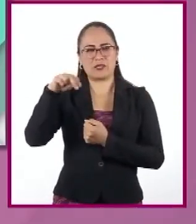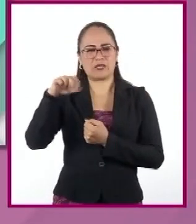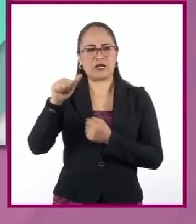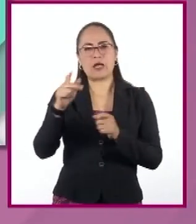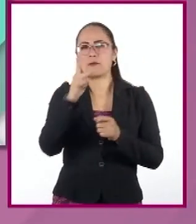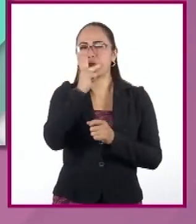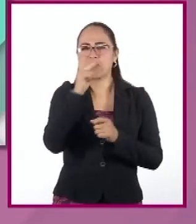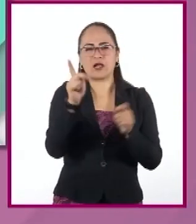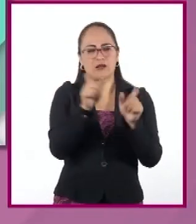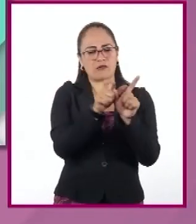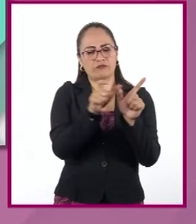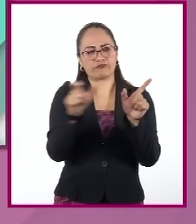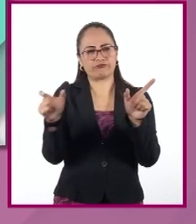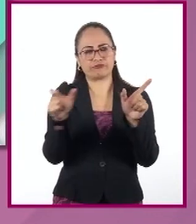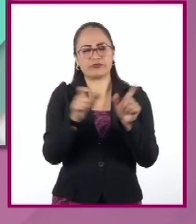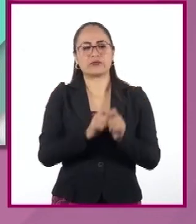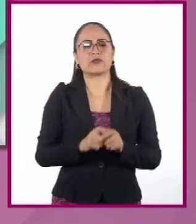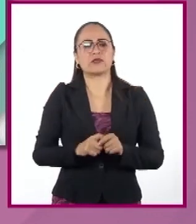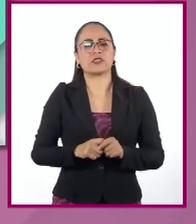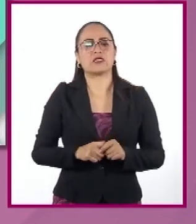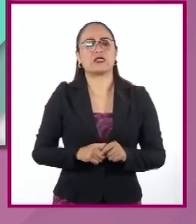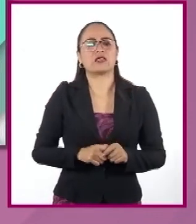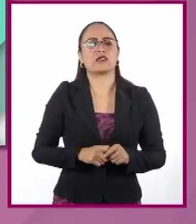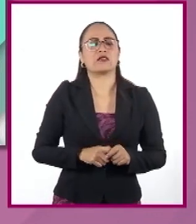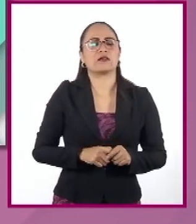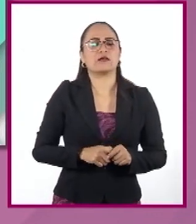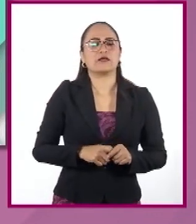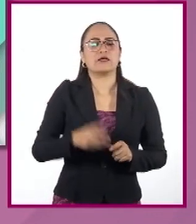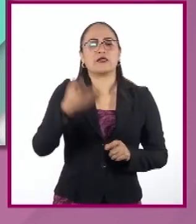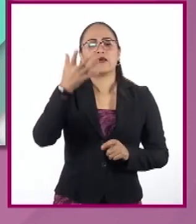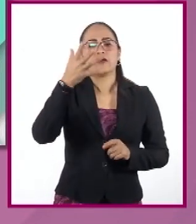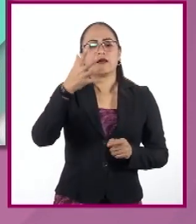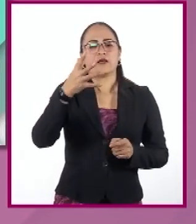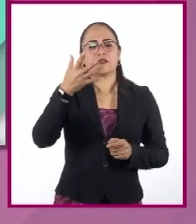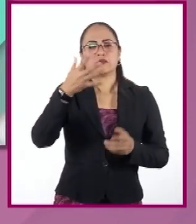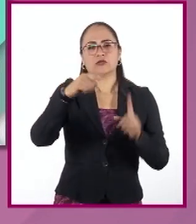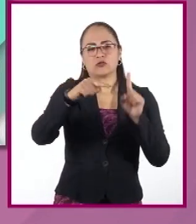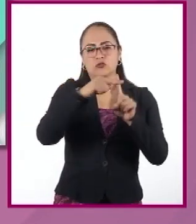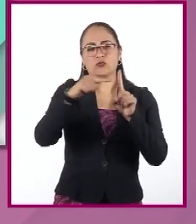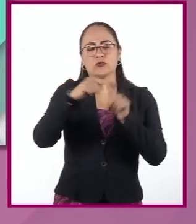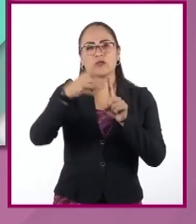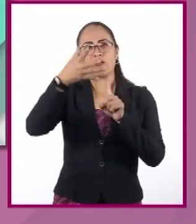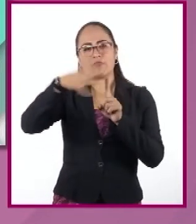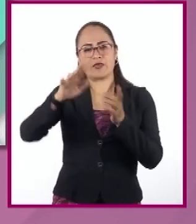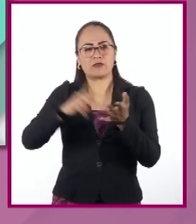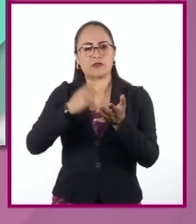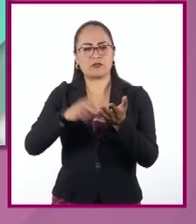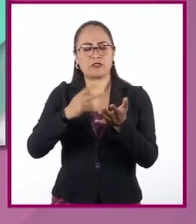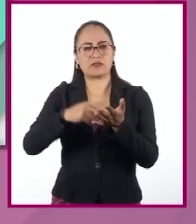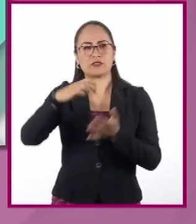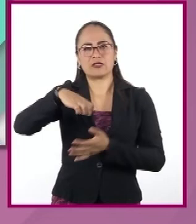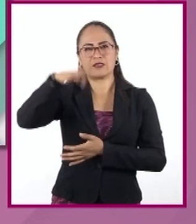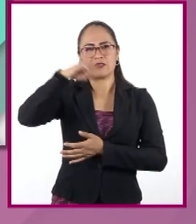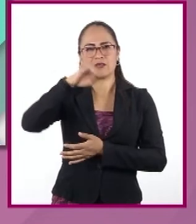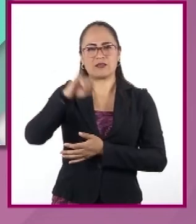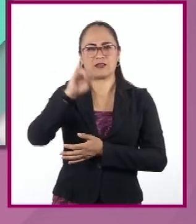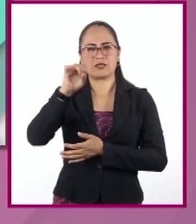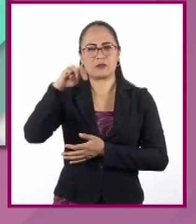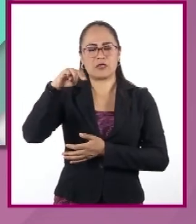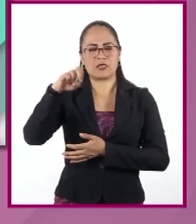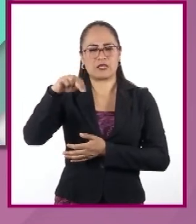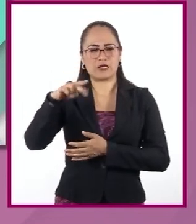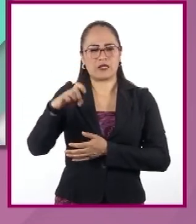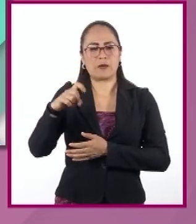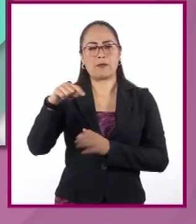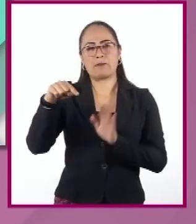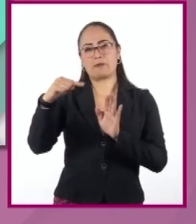dice: la suma de 10 veces la edad de Jimena menos 3. En este caso, la coma nos indica